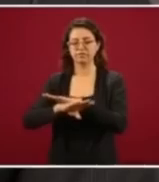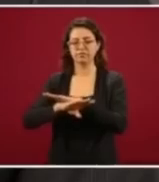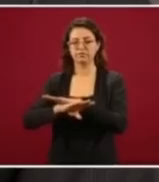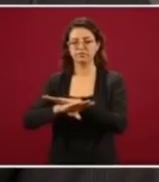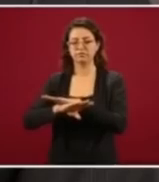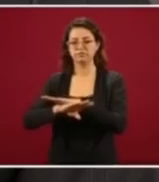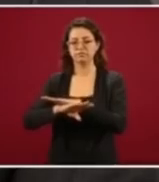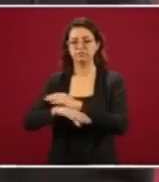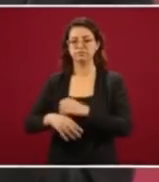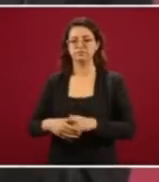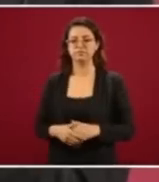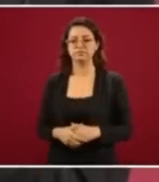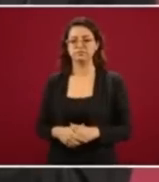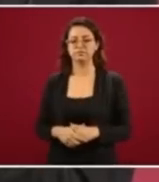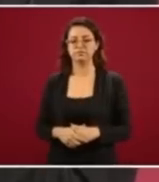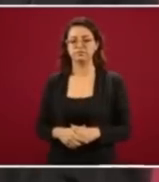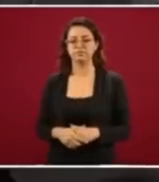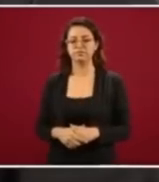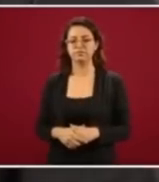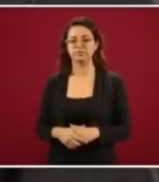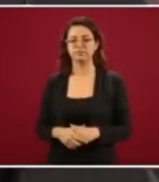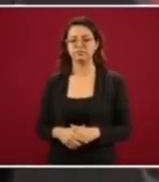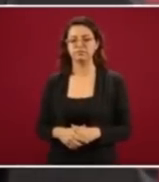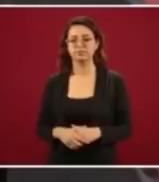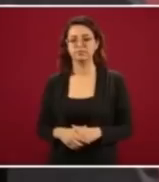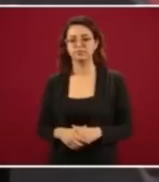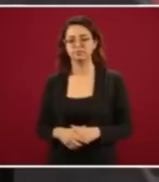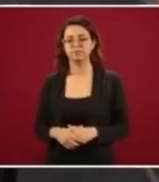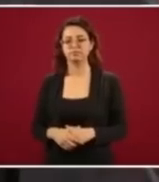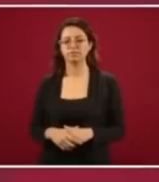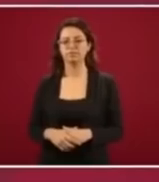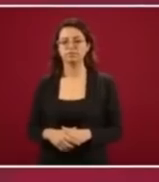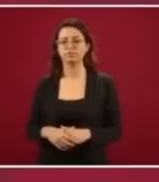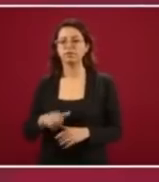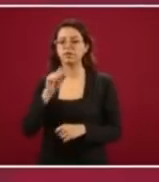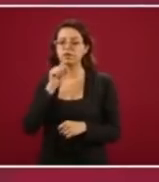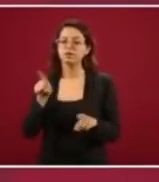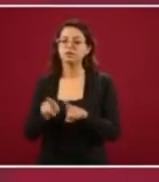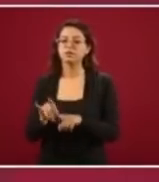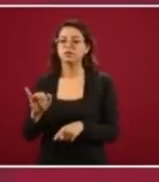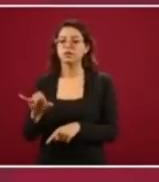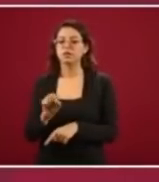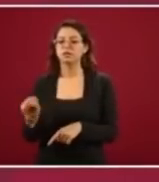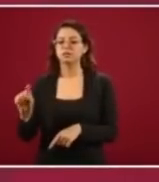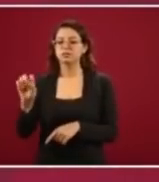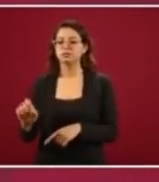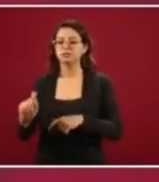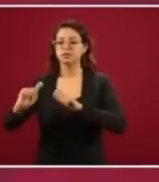y le entregaron el ISSSTE.